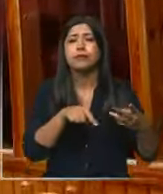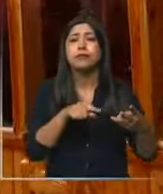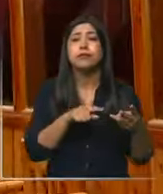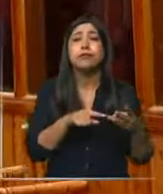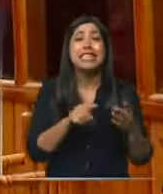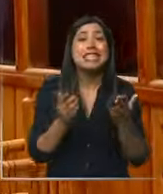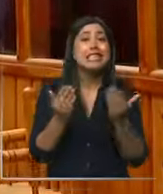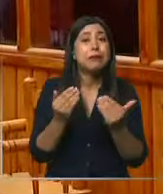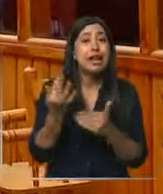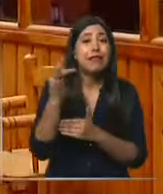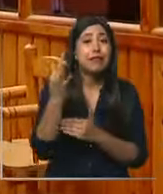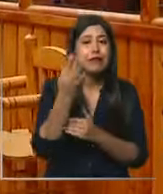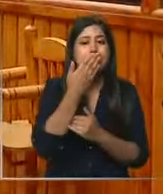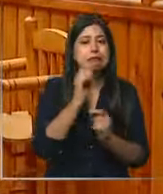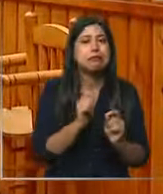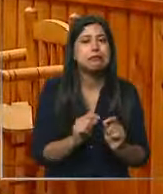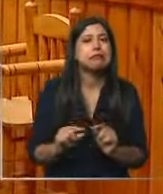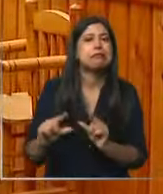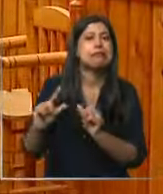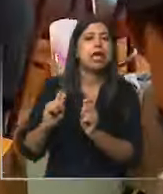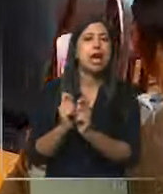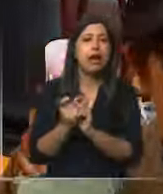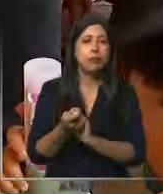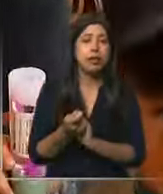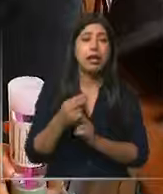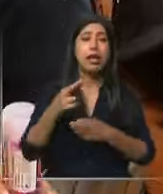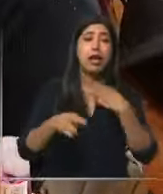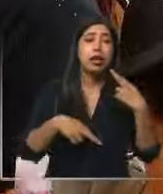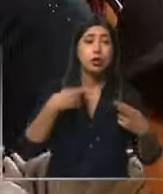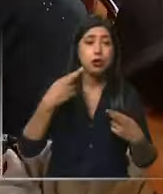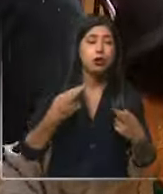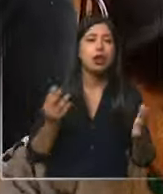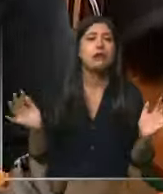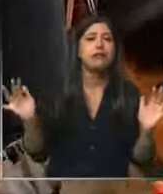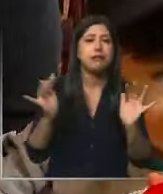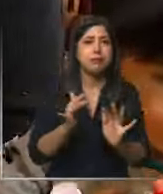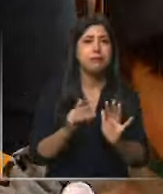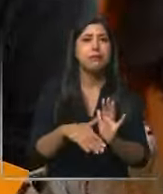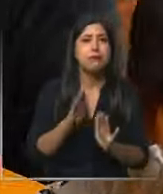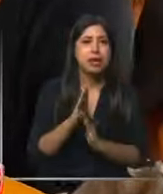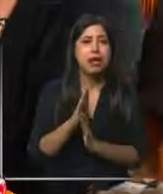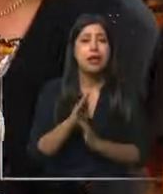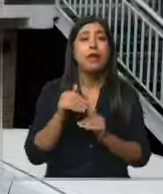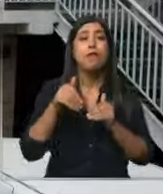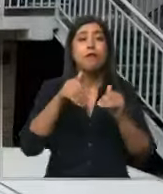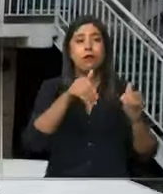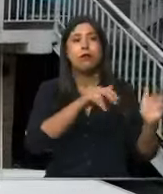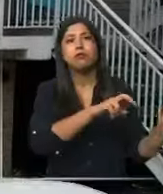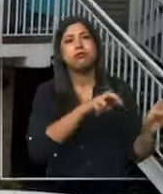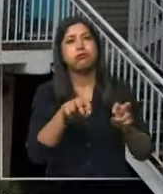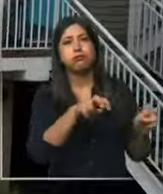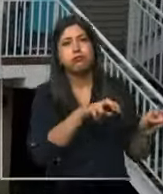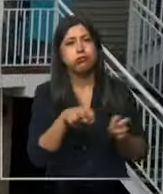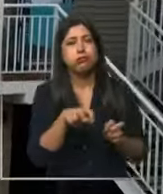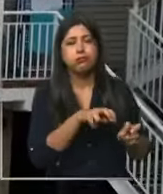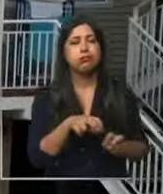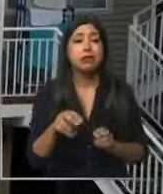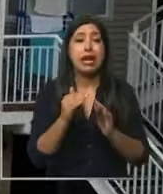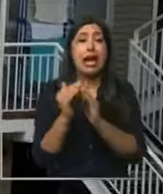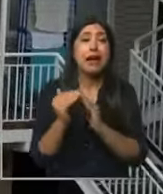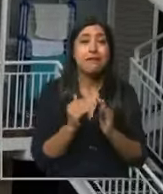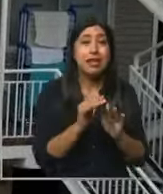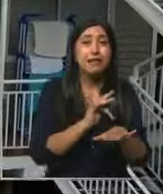que en febrero la situación se revierta, que los restaurantes tengan más clientes, que de los buses baje más gente, que las cabañas